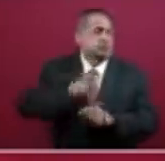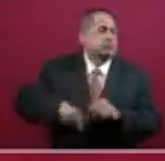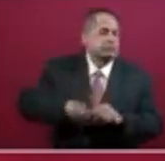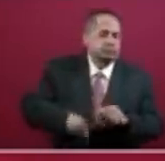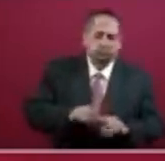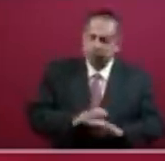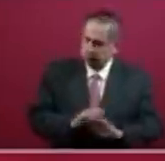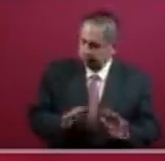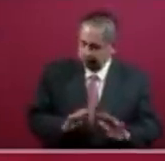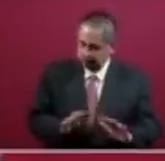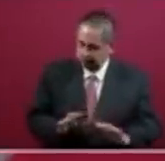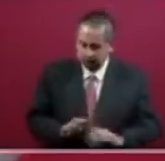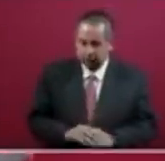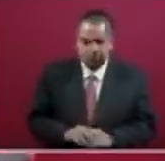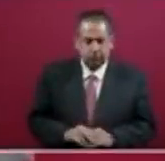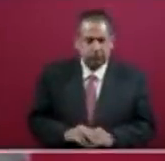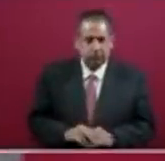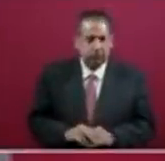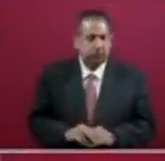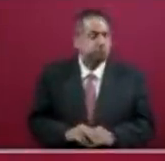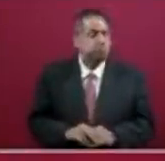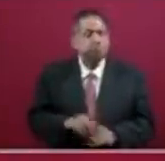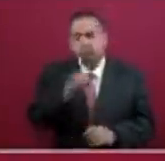Además, hay